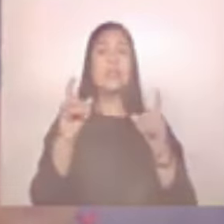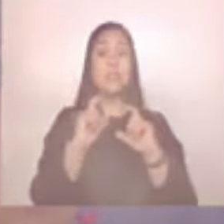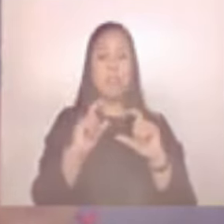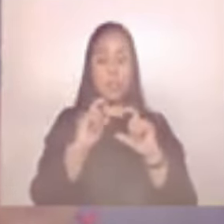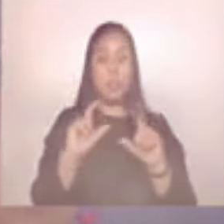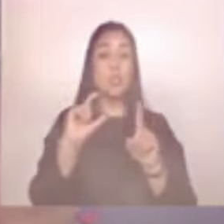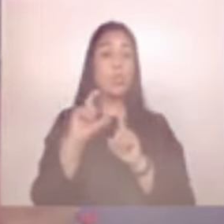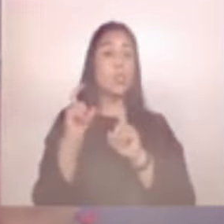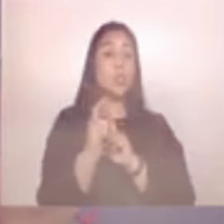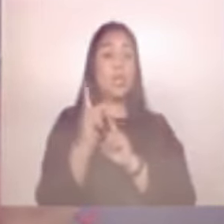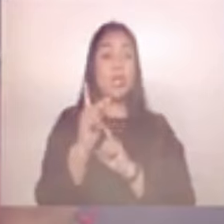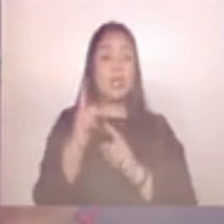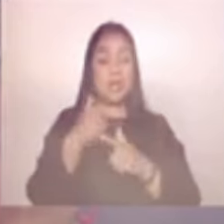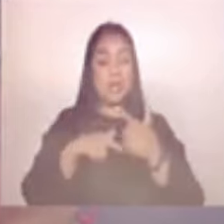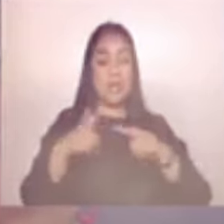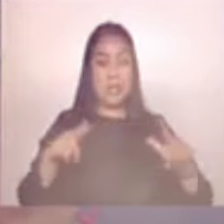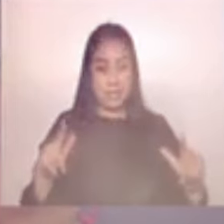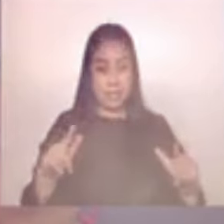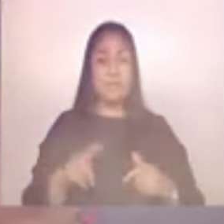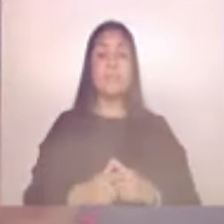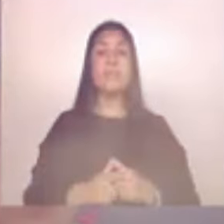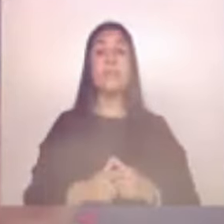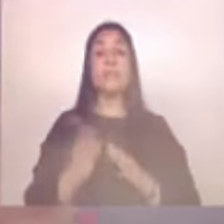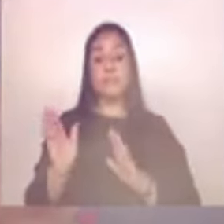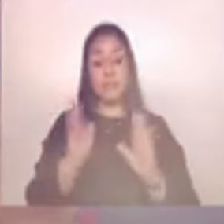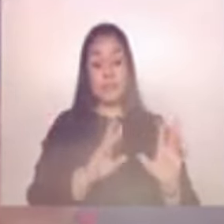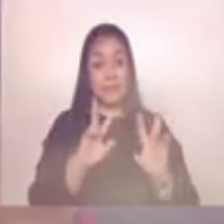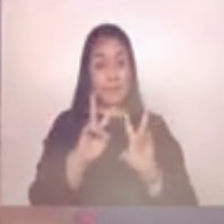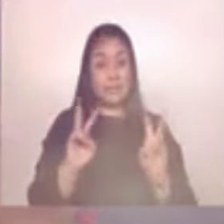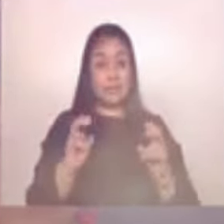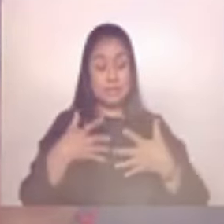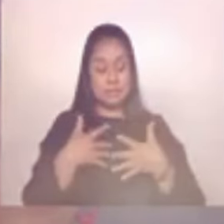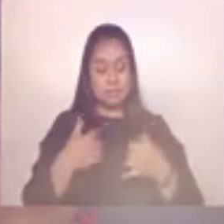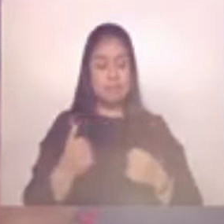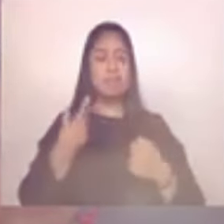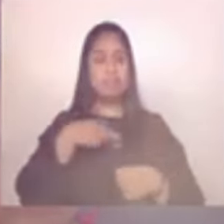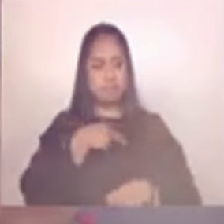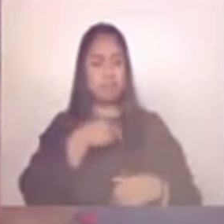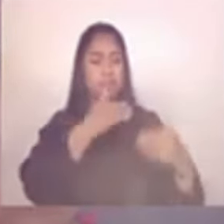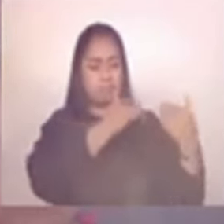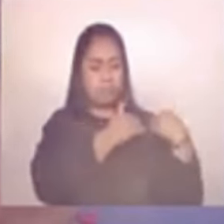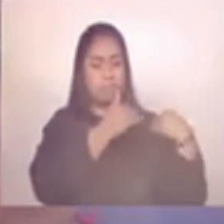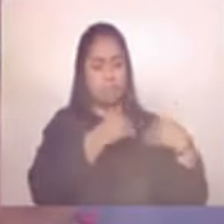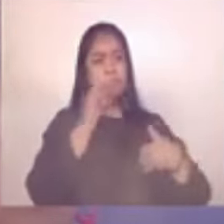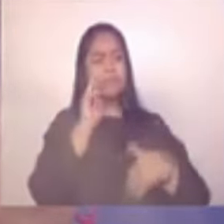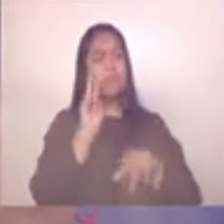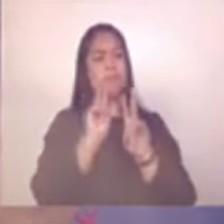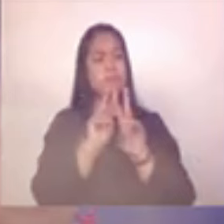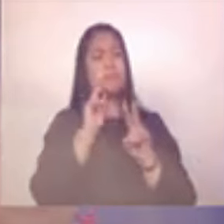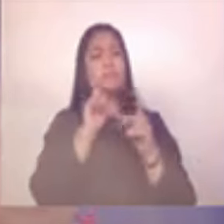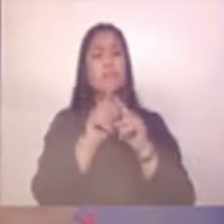y lingüística. En el ámbito de la salud estamos comprometidos a reconocer y a fortalecer las